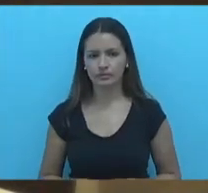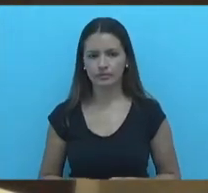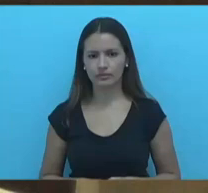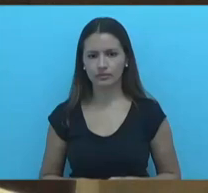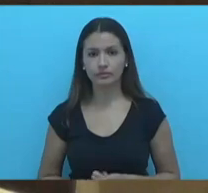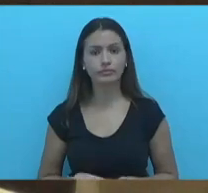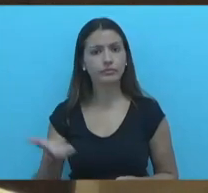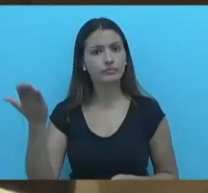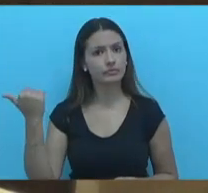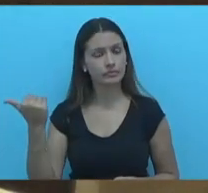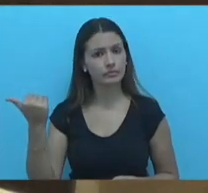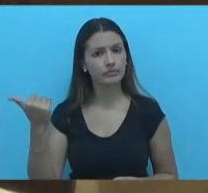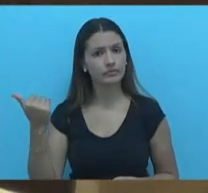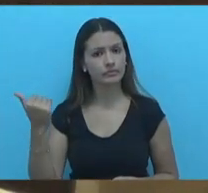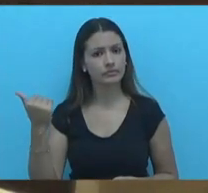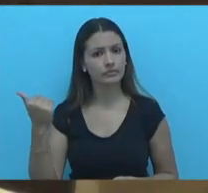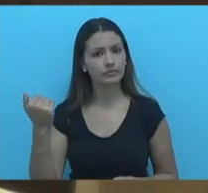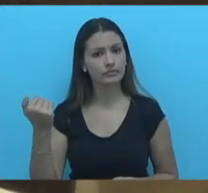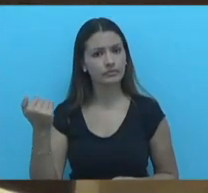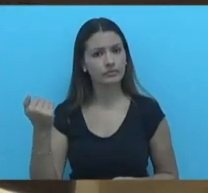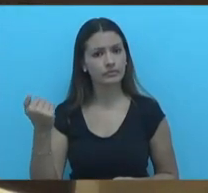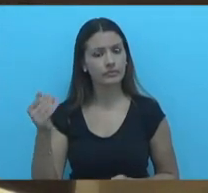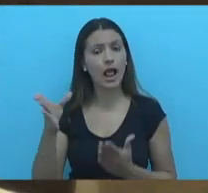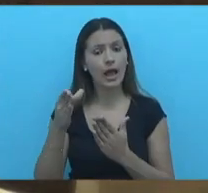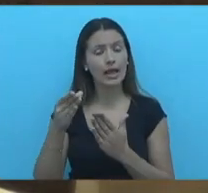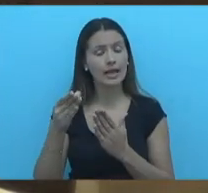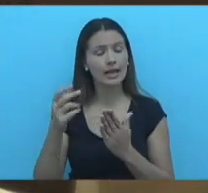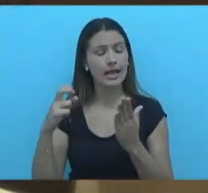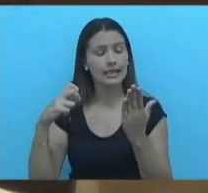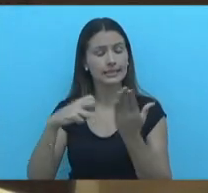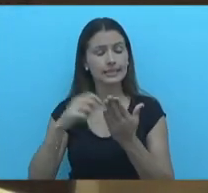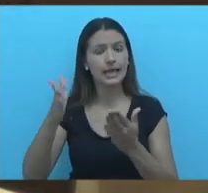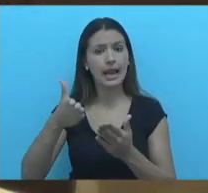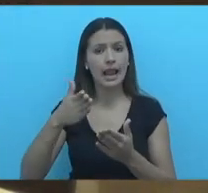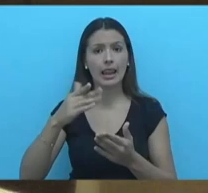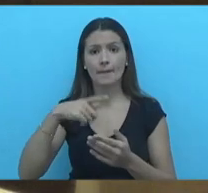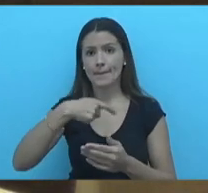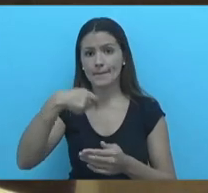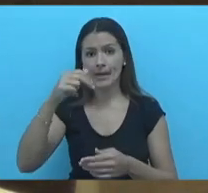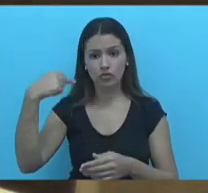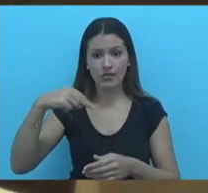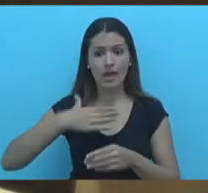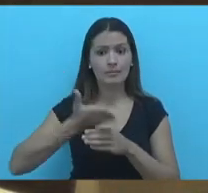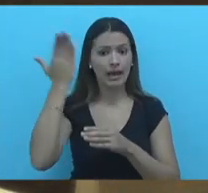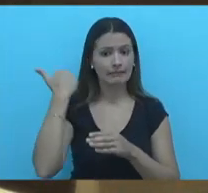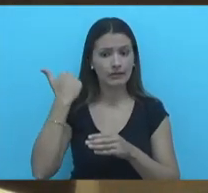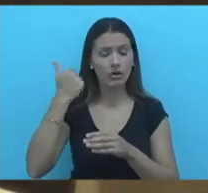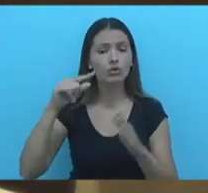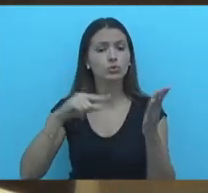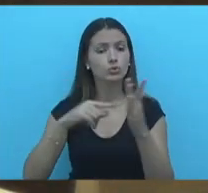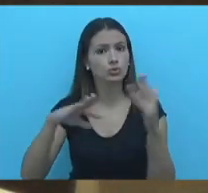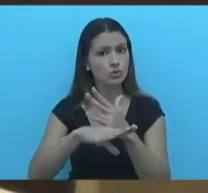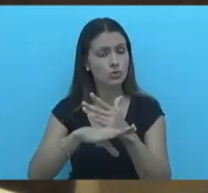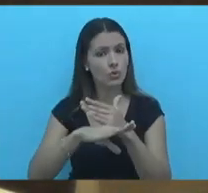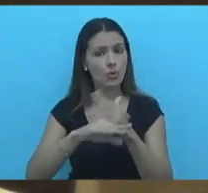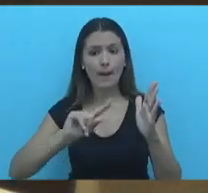el canciller en el pasado mes de noviembre, en el marco de la cumbre de la OMC, de la Organización Mundial del Comercio, que se hizo en la Ciudad de Buenos Aires,